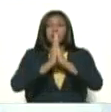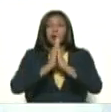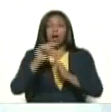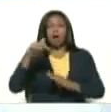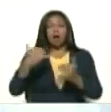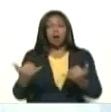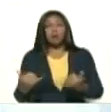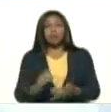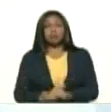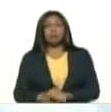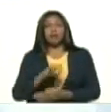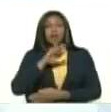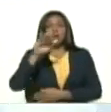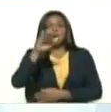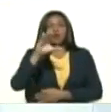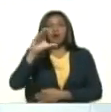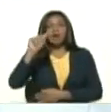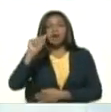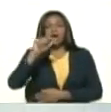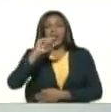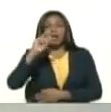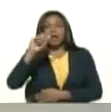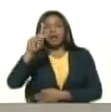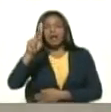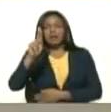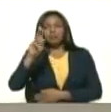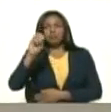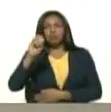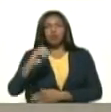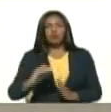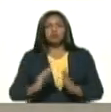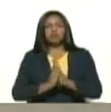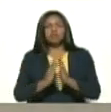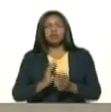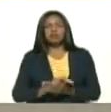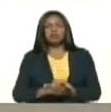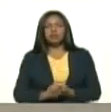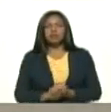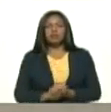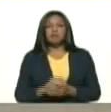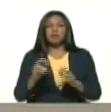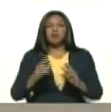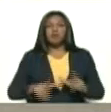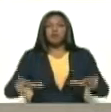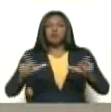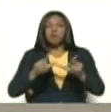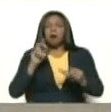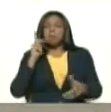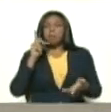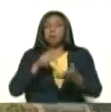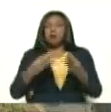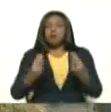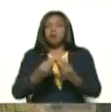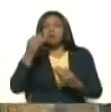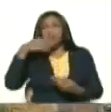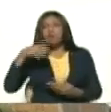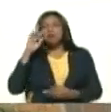el barrio Calixto. Allá en San Martín los vi rezando en una platabanda. Por ahí está el